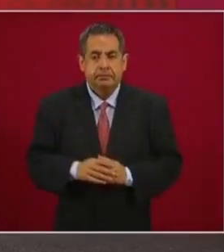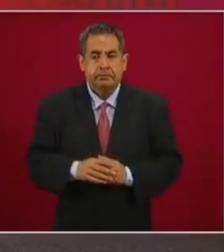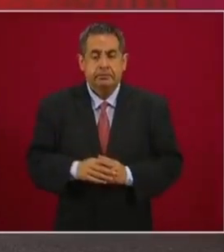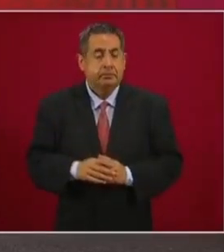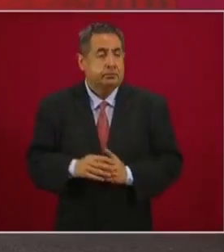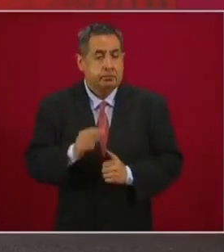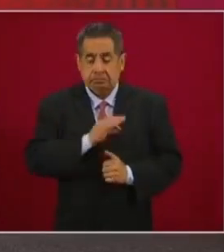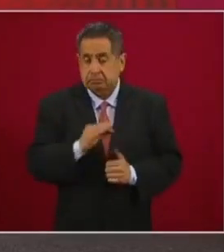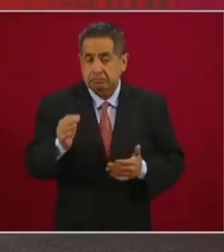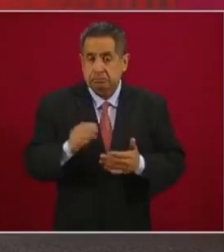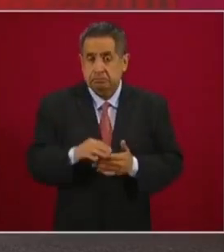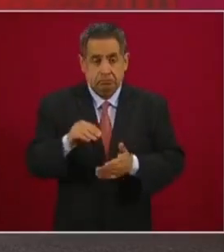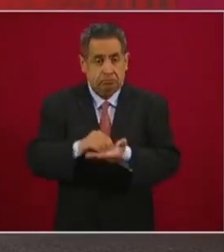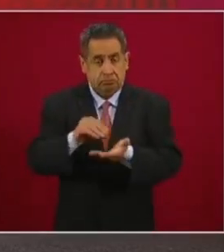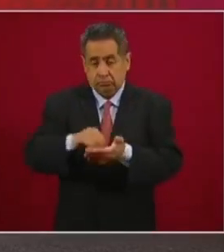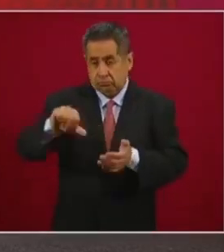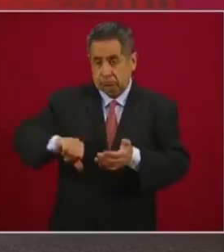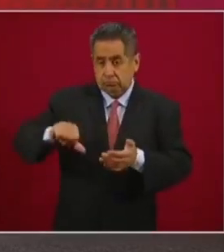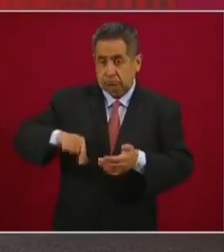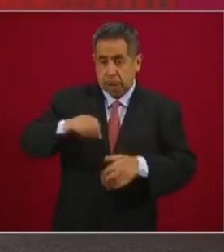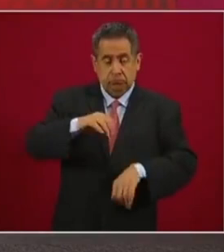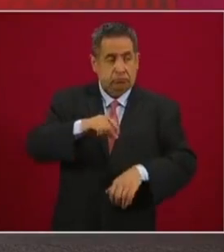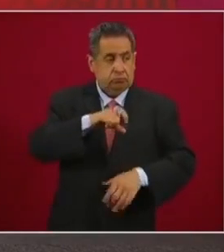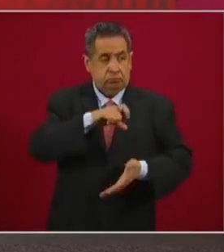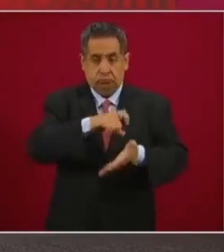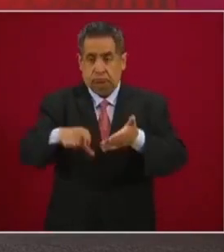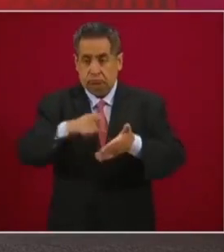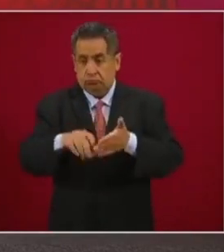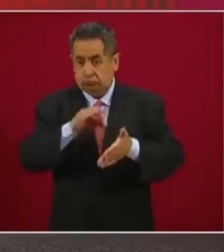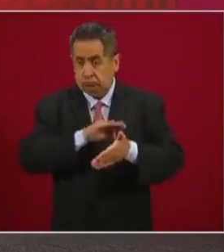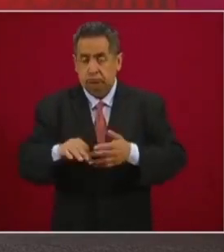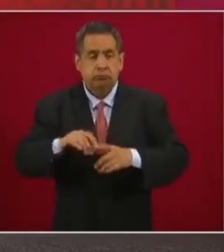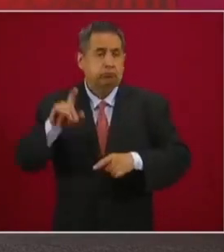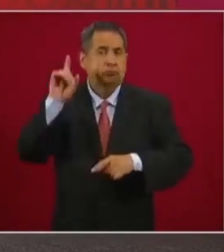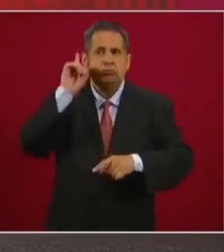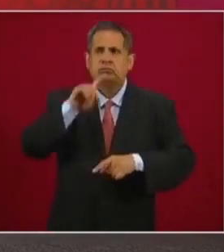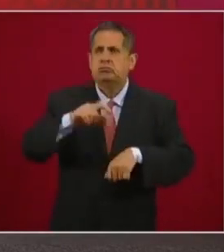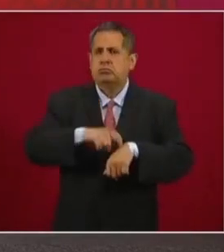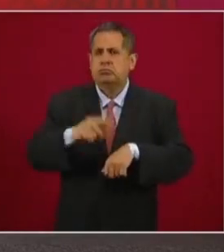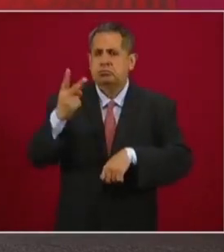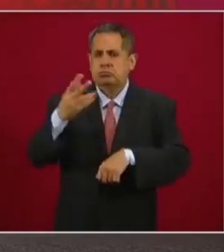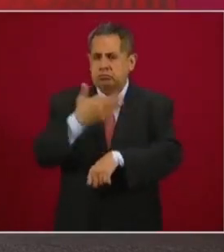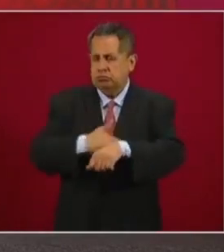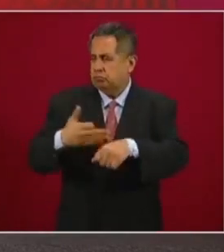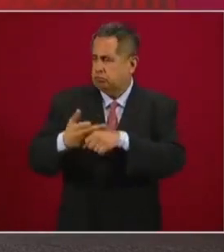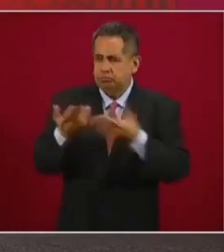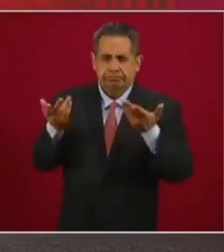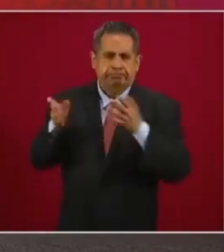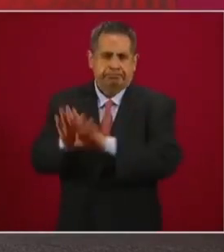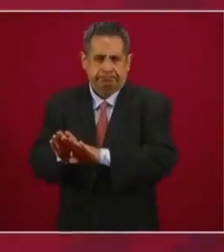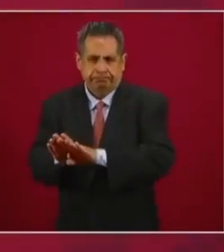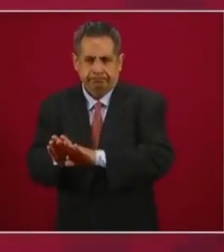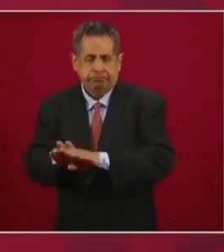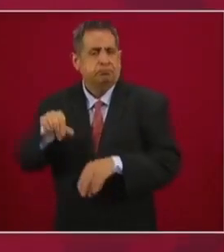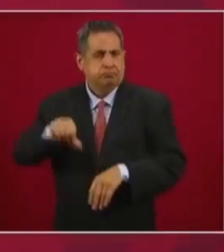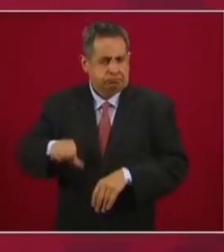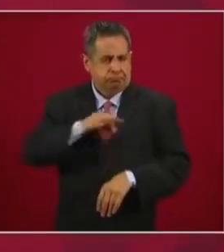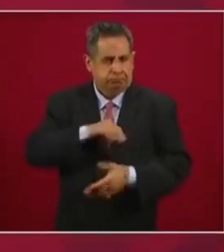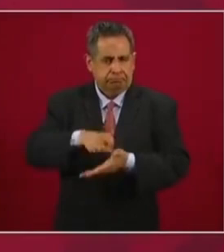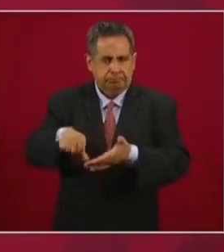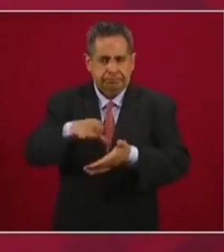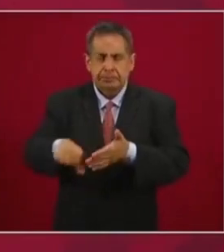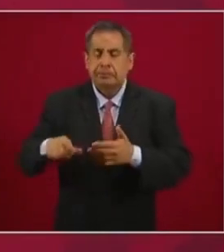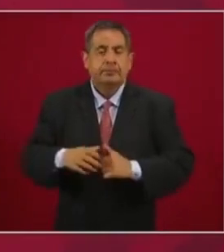Se puede hacer todavía hoy, mañana, hasta las 2 de la tarde